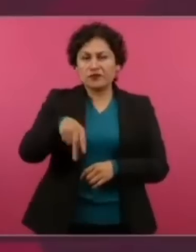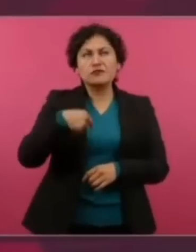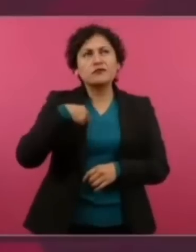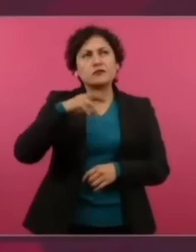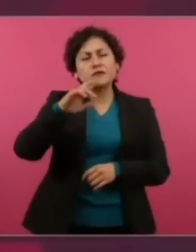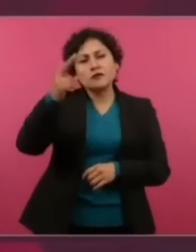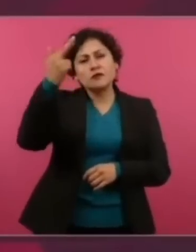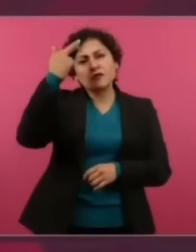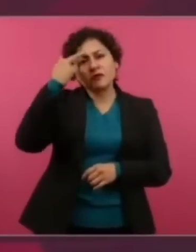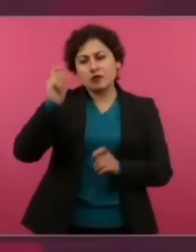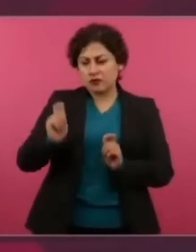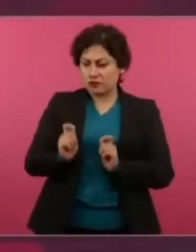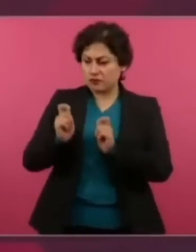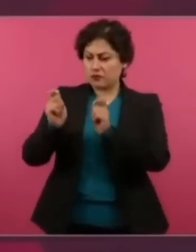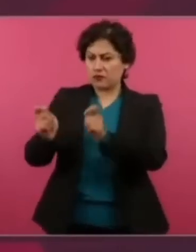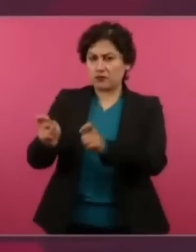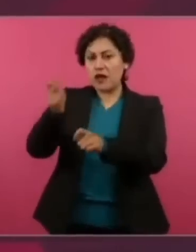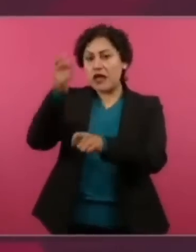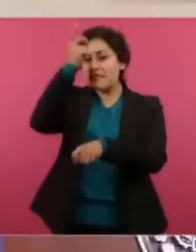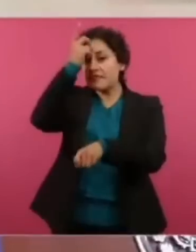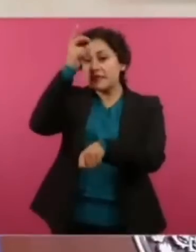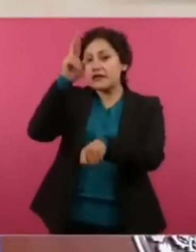direcciones adjuntas.